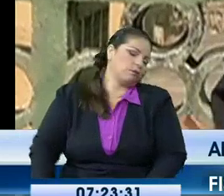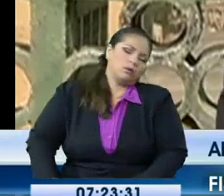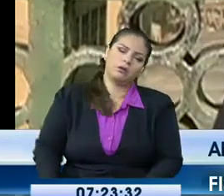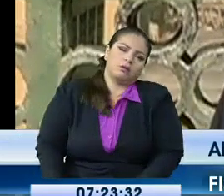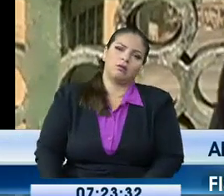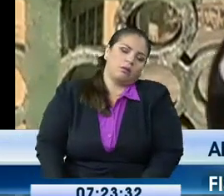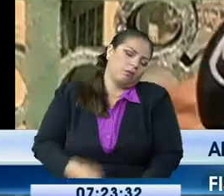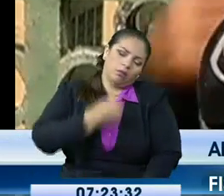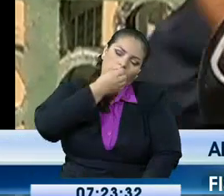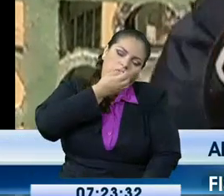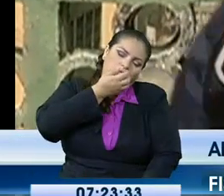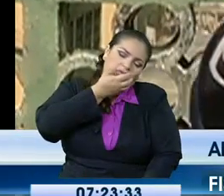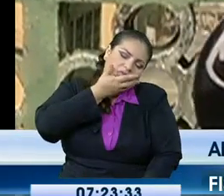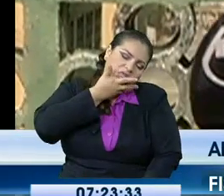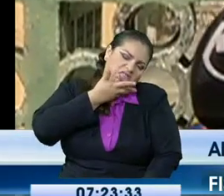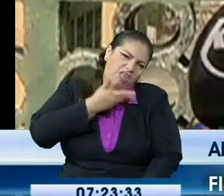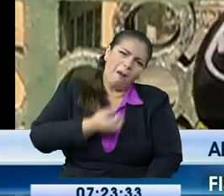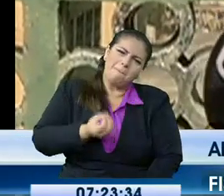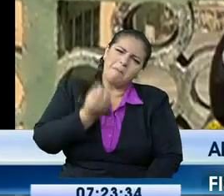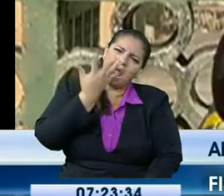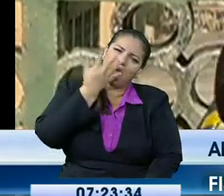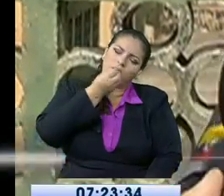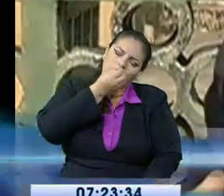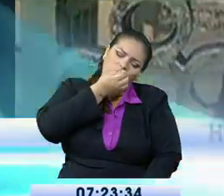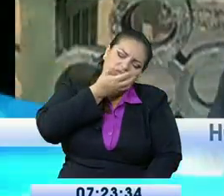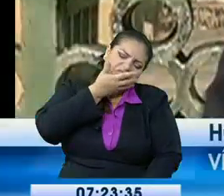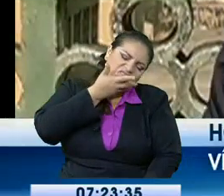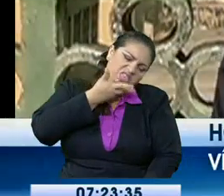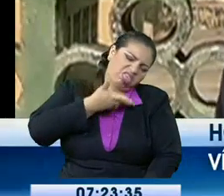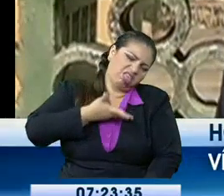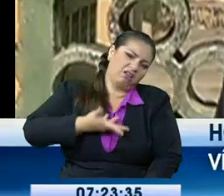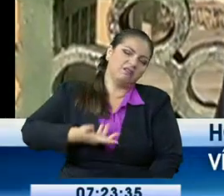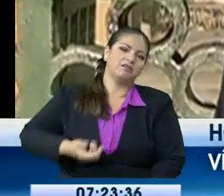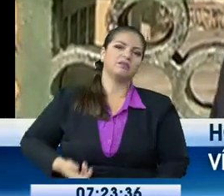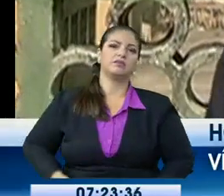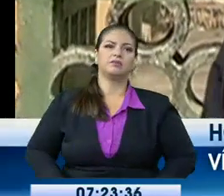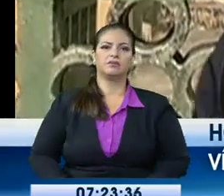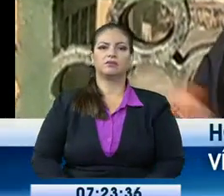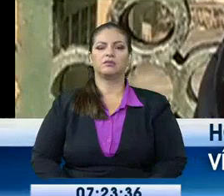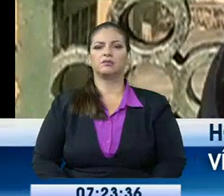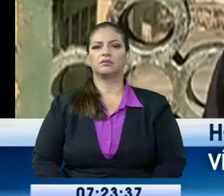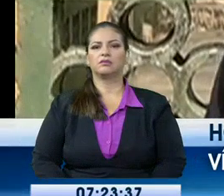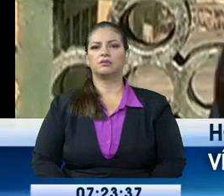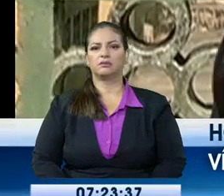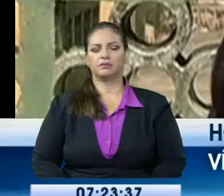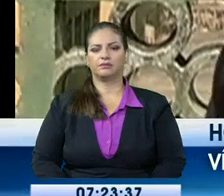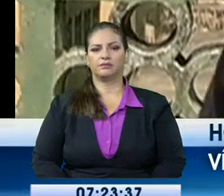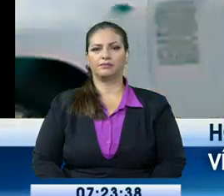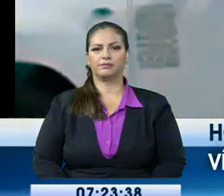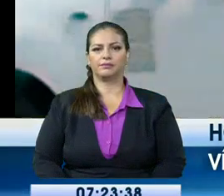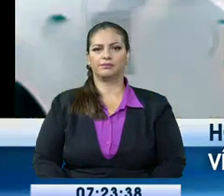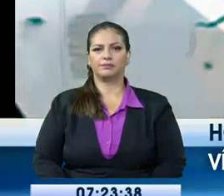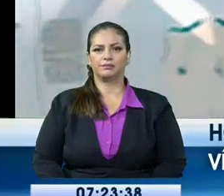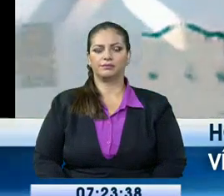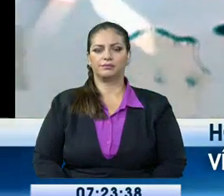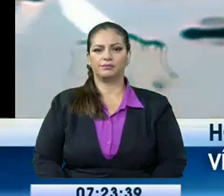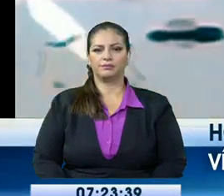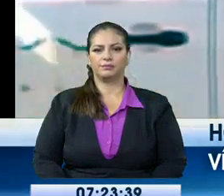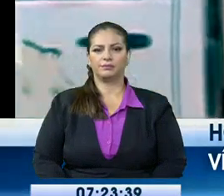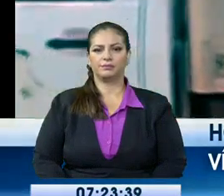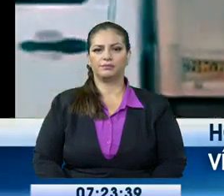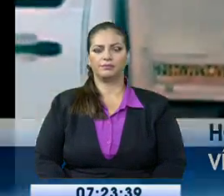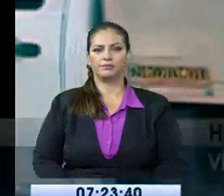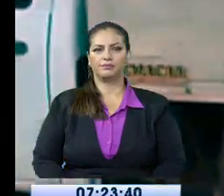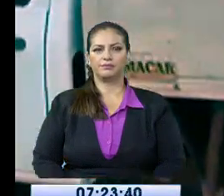y ha caído al suelo y luego ha dado fluidos salivales, o sea, biológicos de la boca y con espuma abundante. Informó Julio César Saúl.